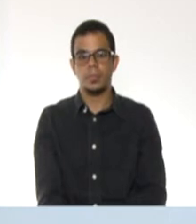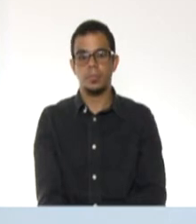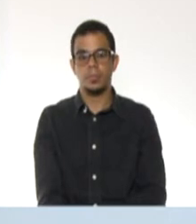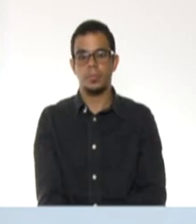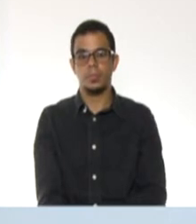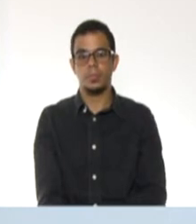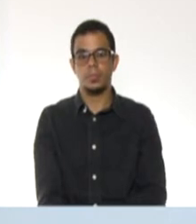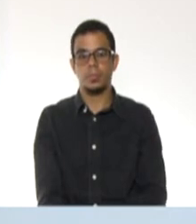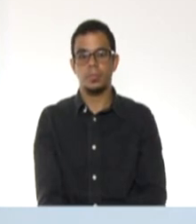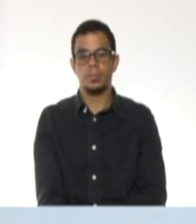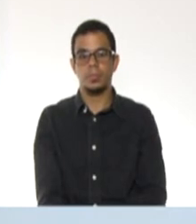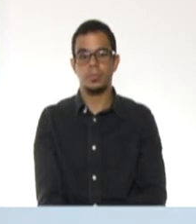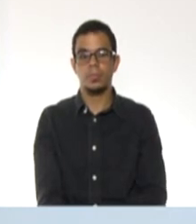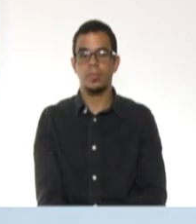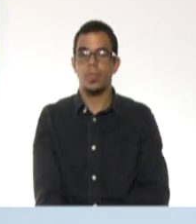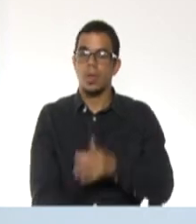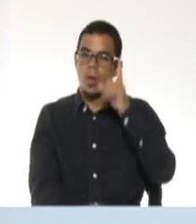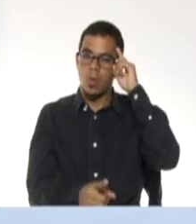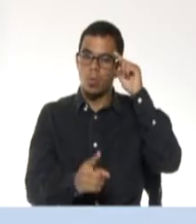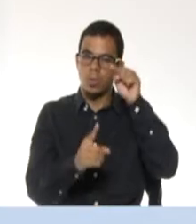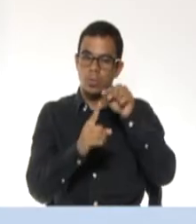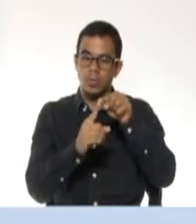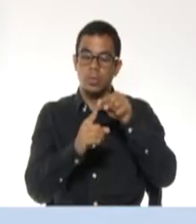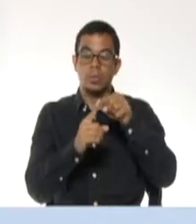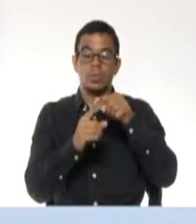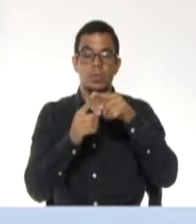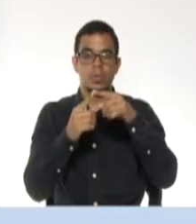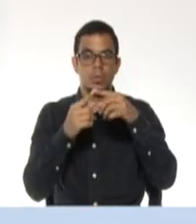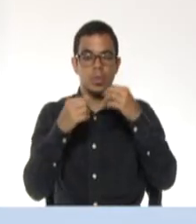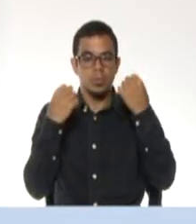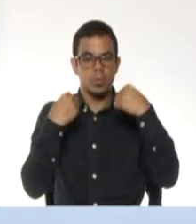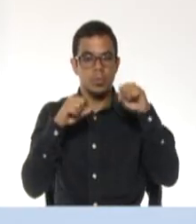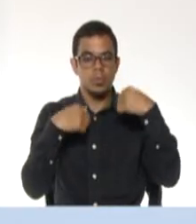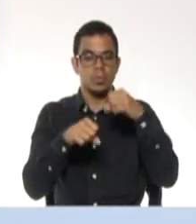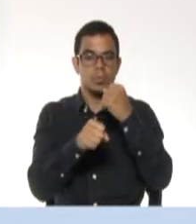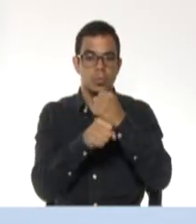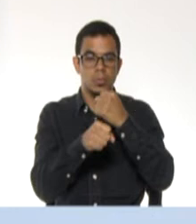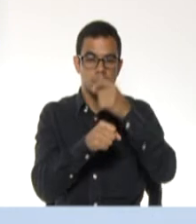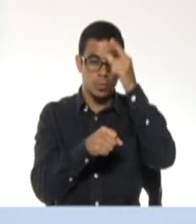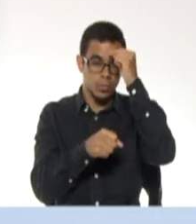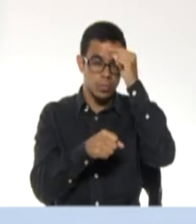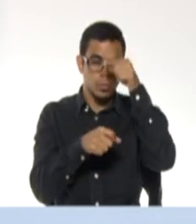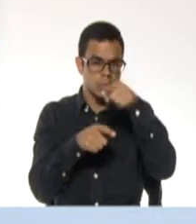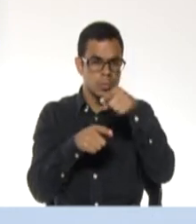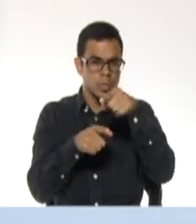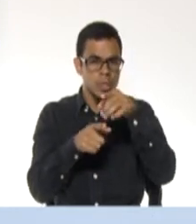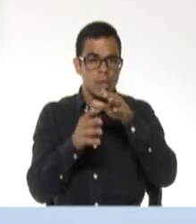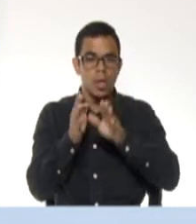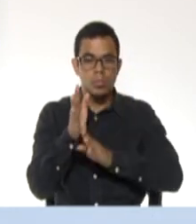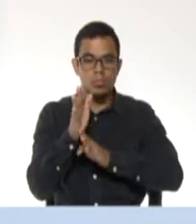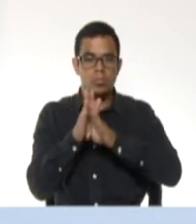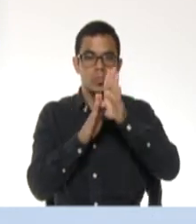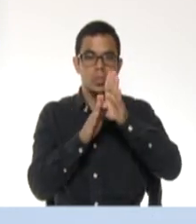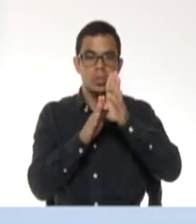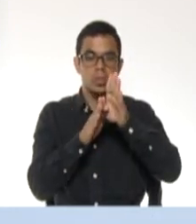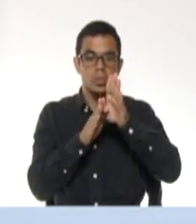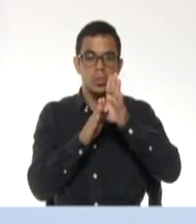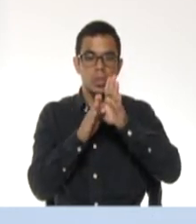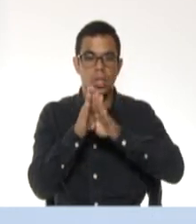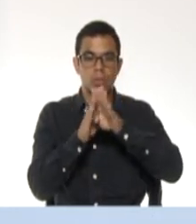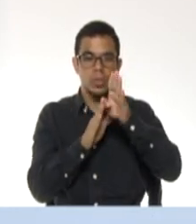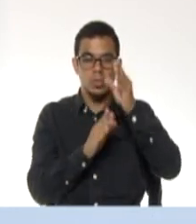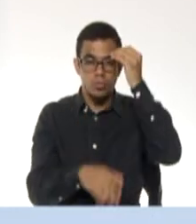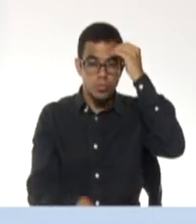Uno de los objetivos principales de los talleres de educación laboral es desarrollar esas potencialidades,